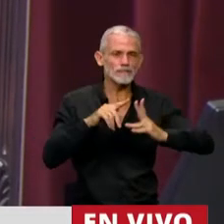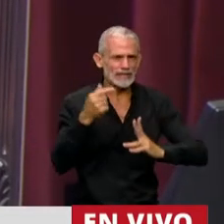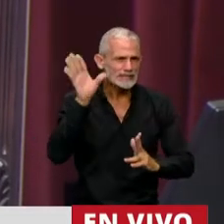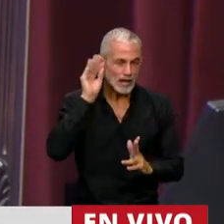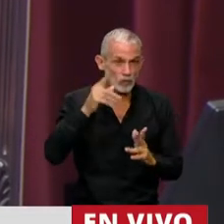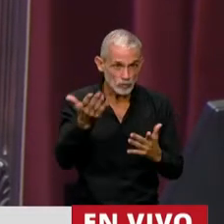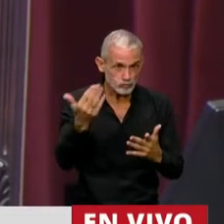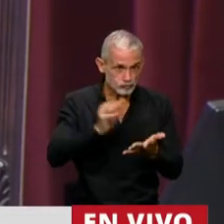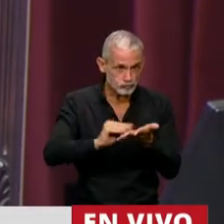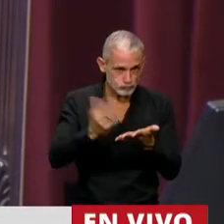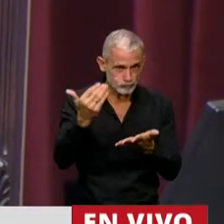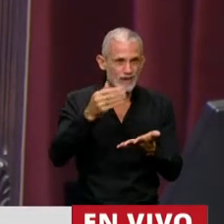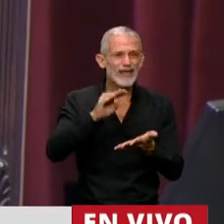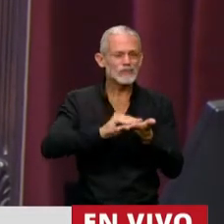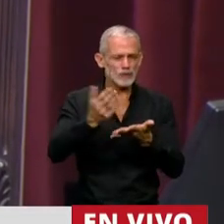Así que está en uso de la palabra.